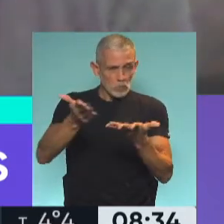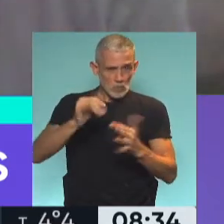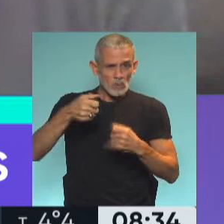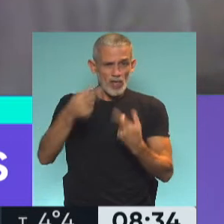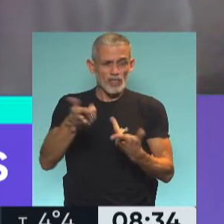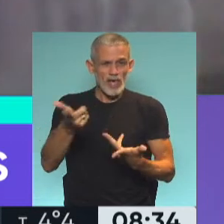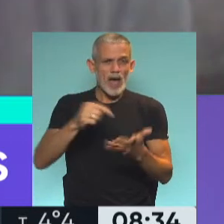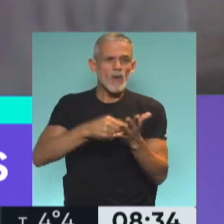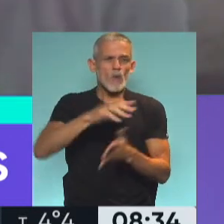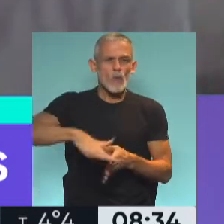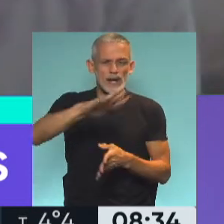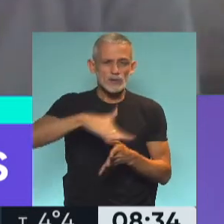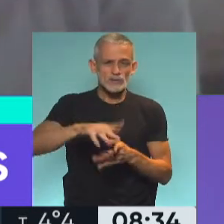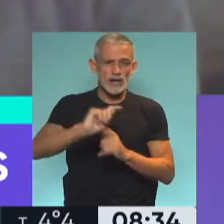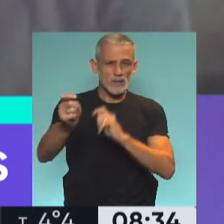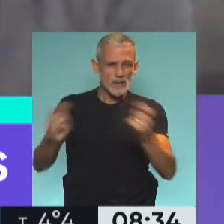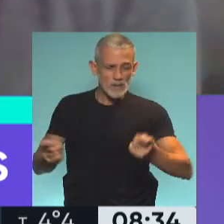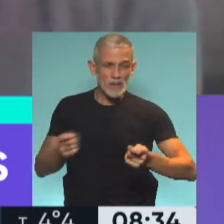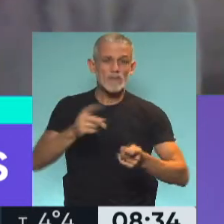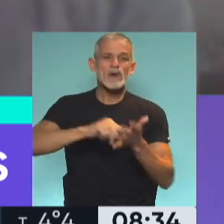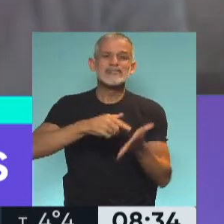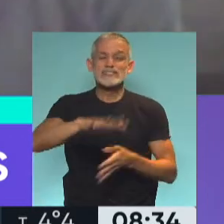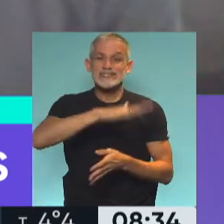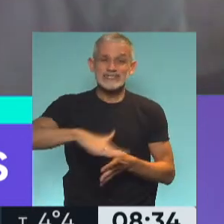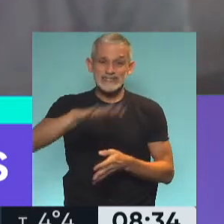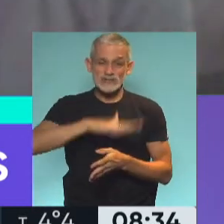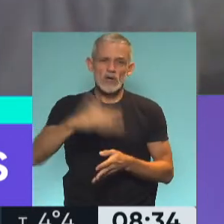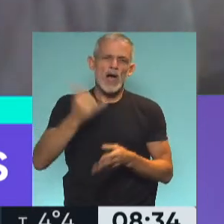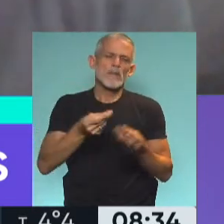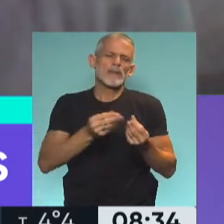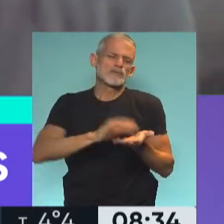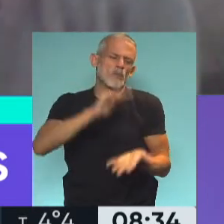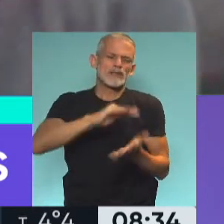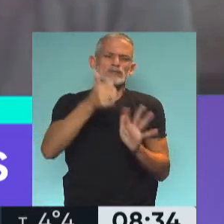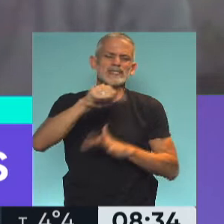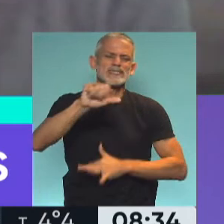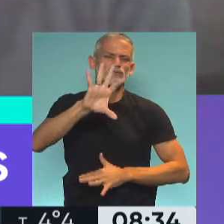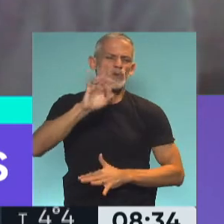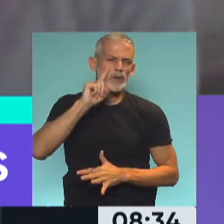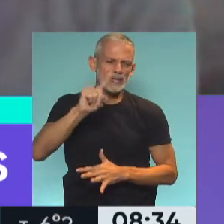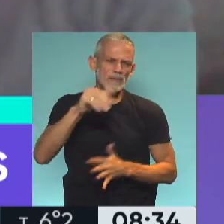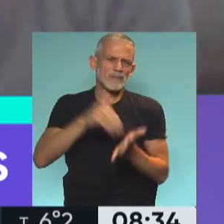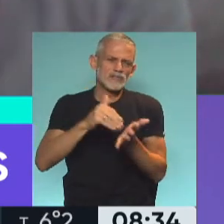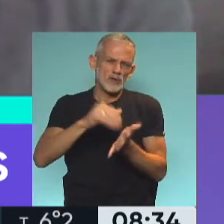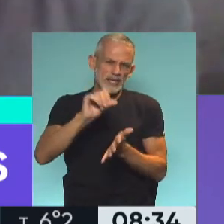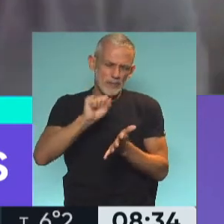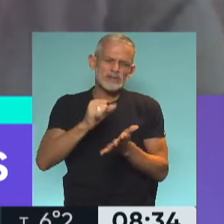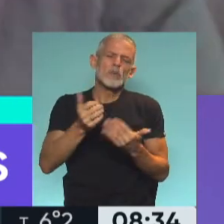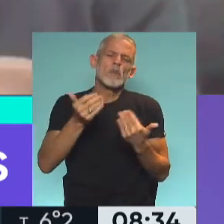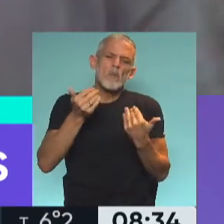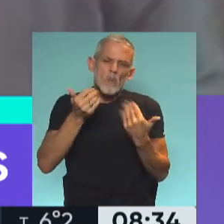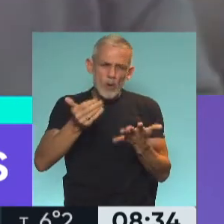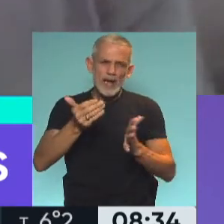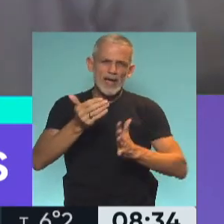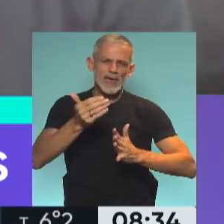la Ciudad de Buenos Aires para que las repartan, es que una ciudad como la nuestra, que tiene un presupuesto de 650.000 millones de pesos, puede,